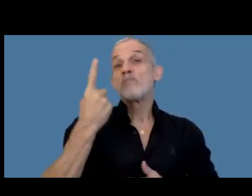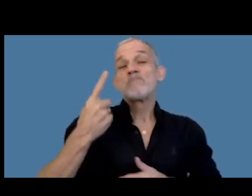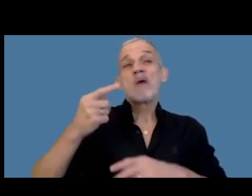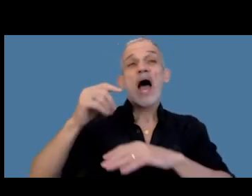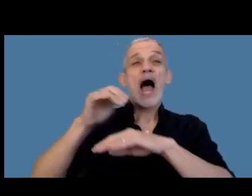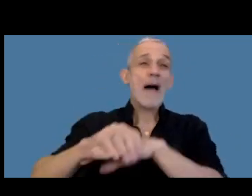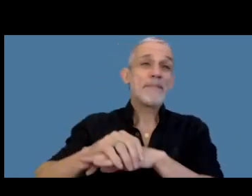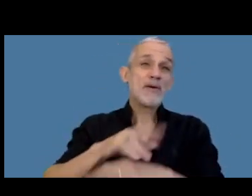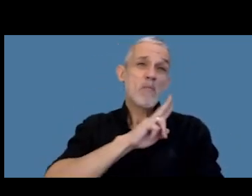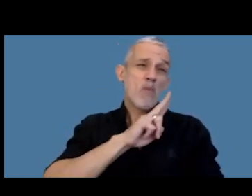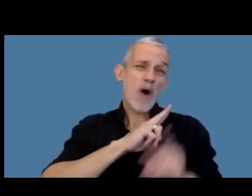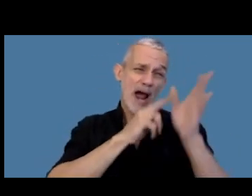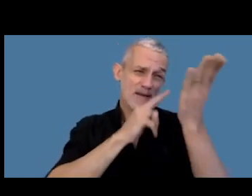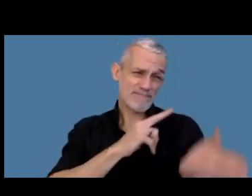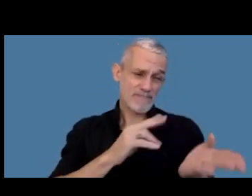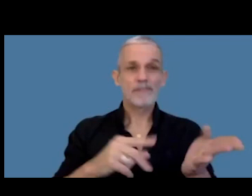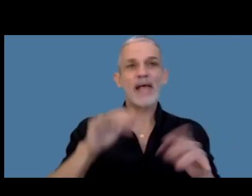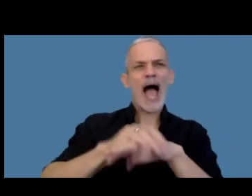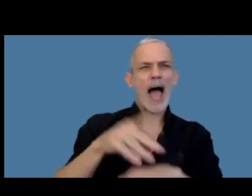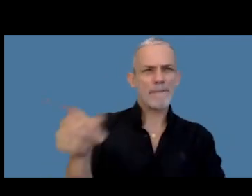mujer